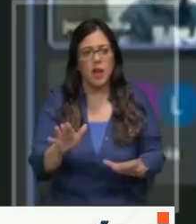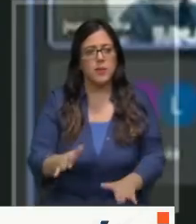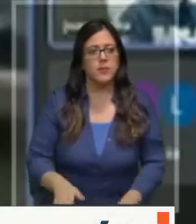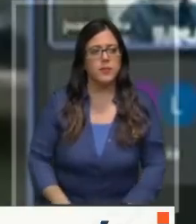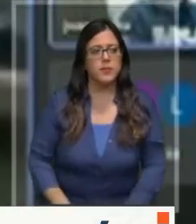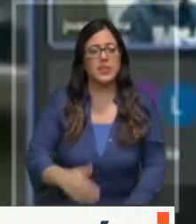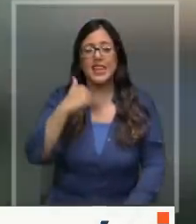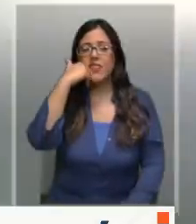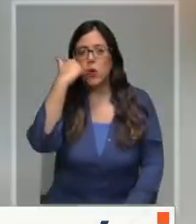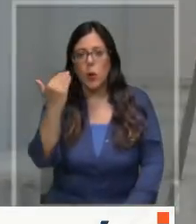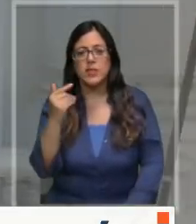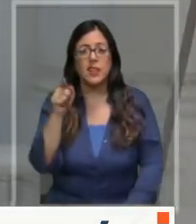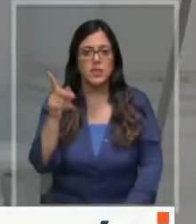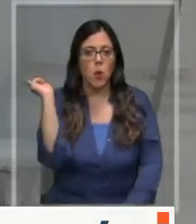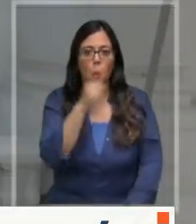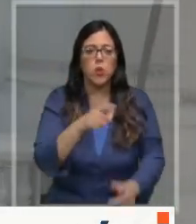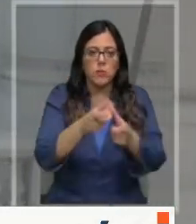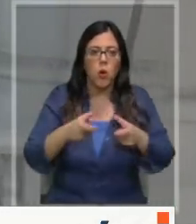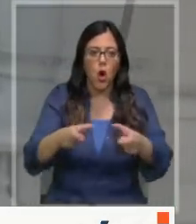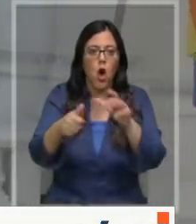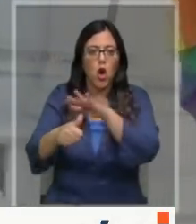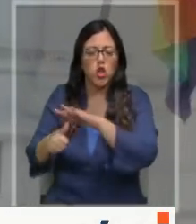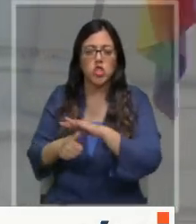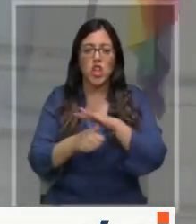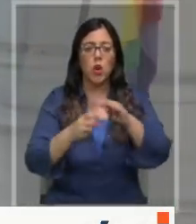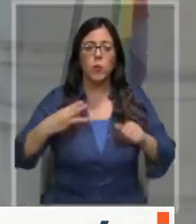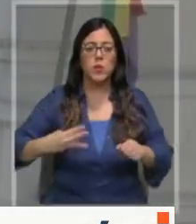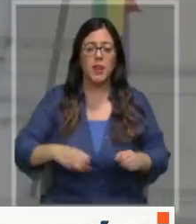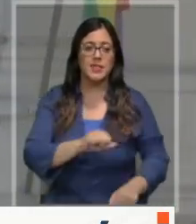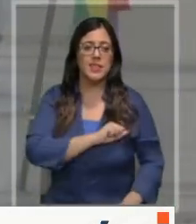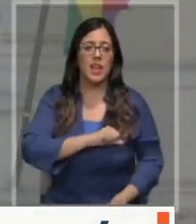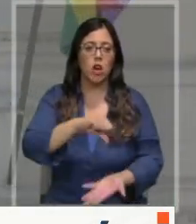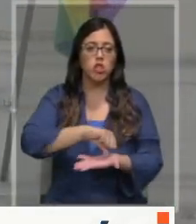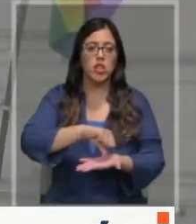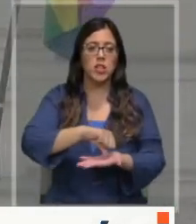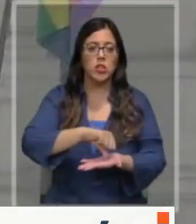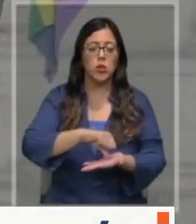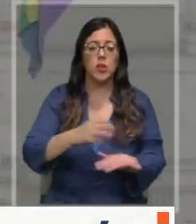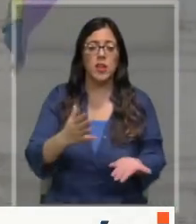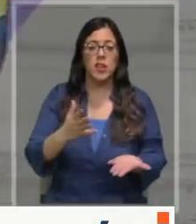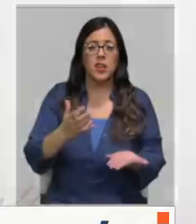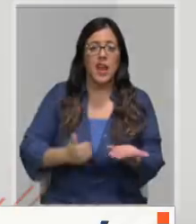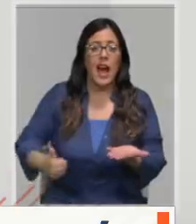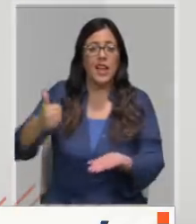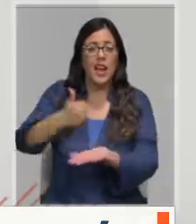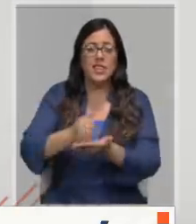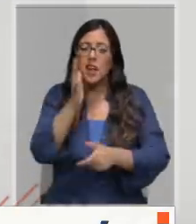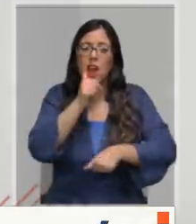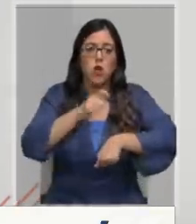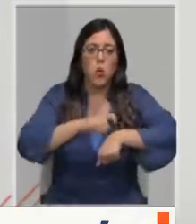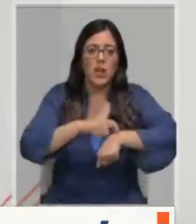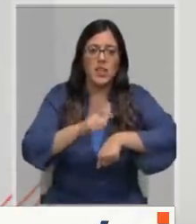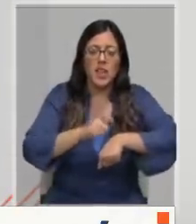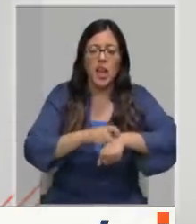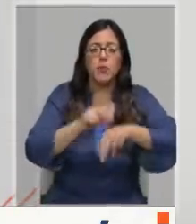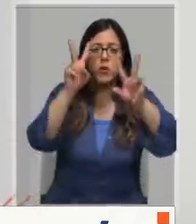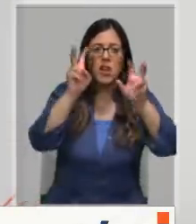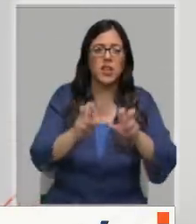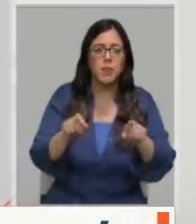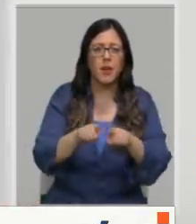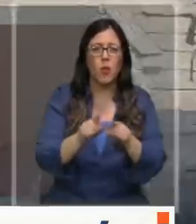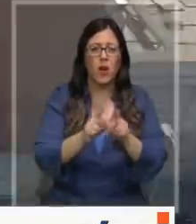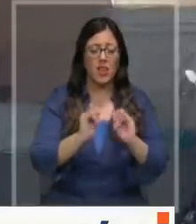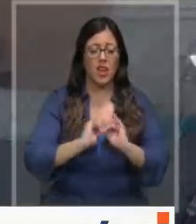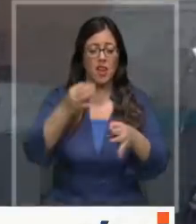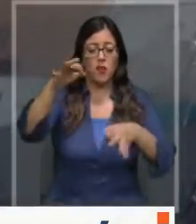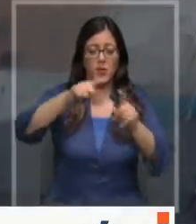Buenas tardes. Así concluyó el último Consejo Municipal de Santiago Centro. La alcaldesa no concedió un tiempo adicional para abordar el lapidario informe con